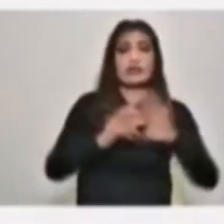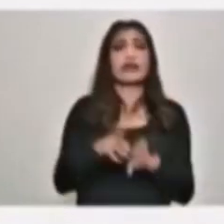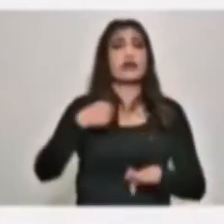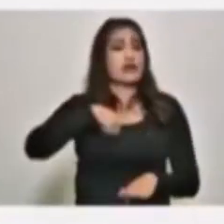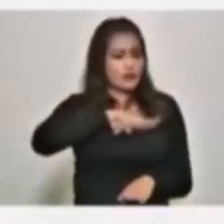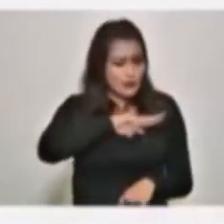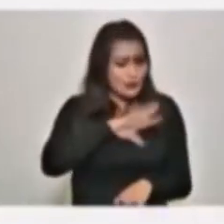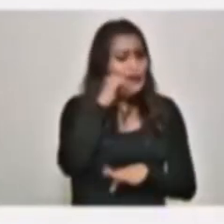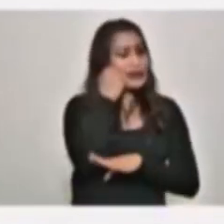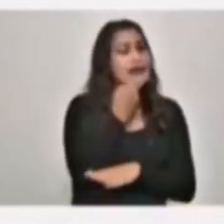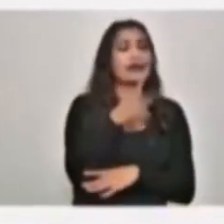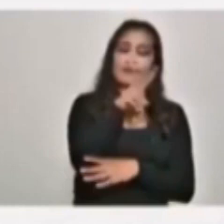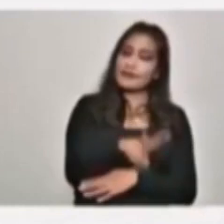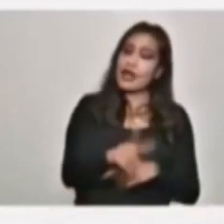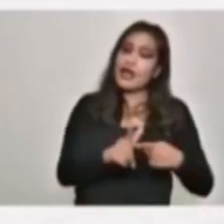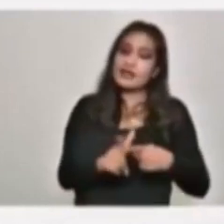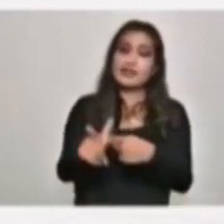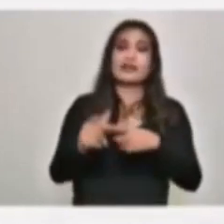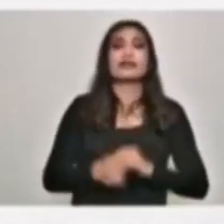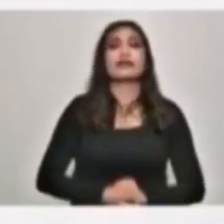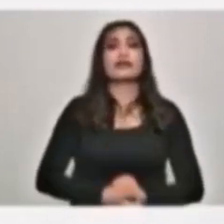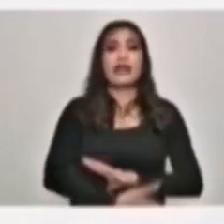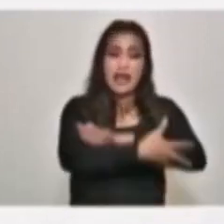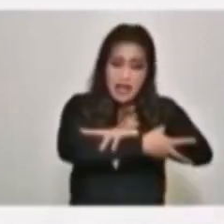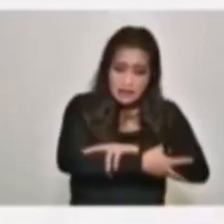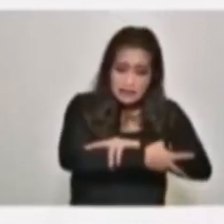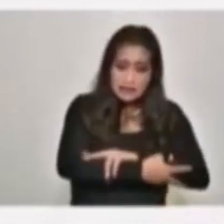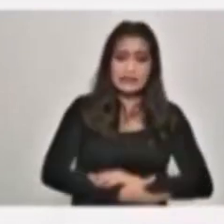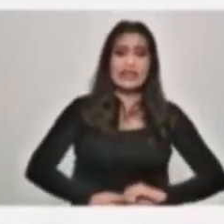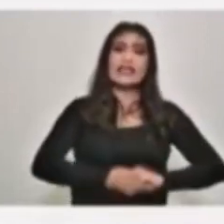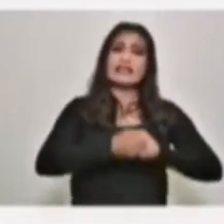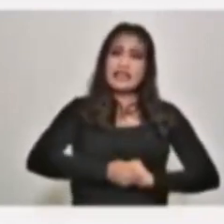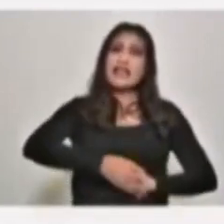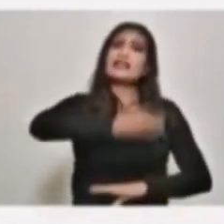que le llamamos nosotros el pacto comunitario, es